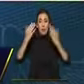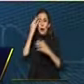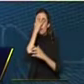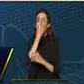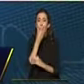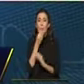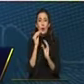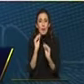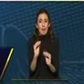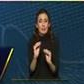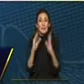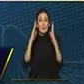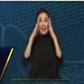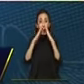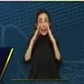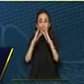preciosas,